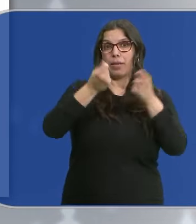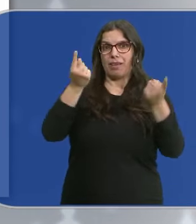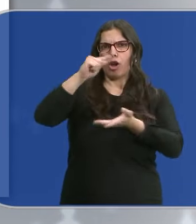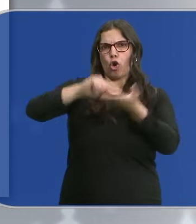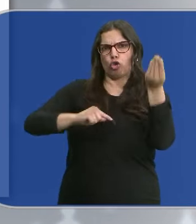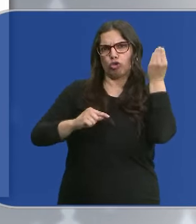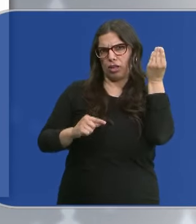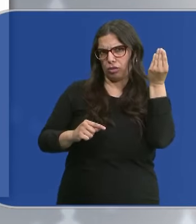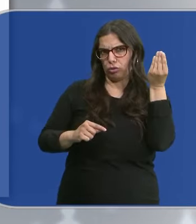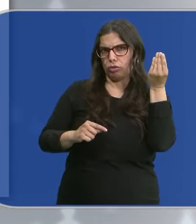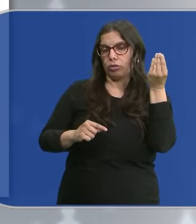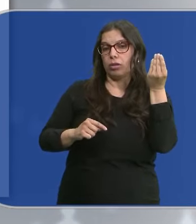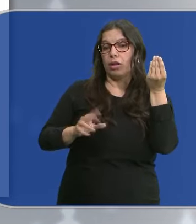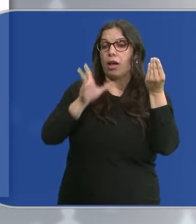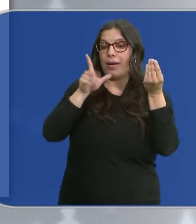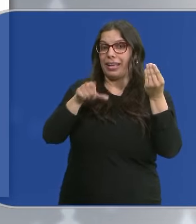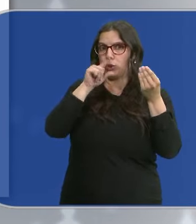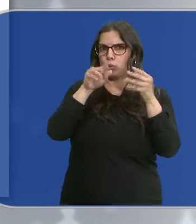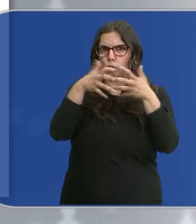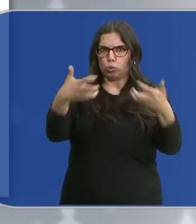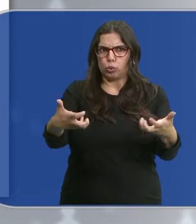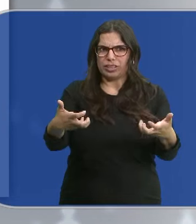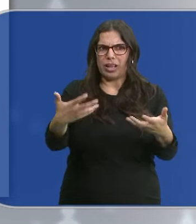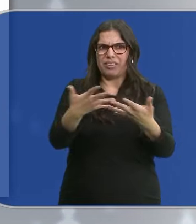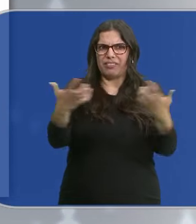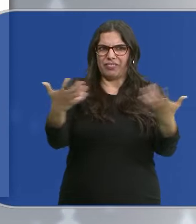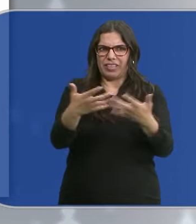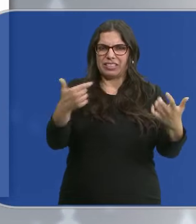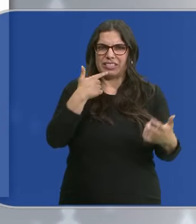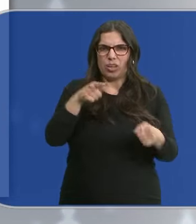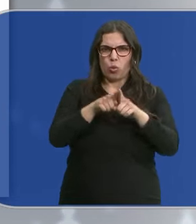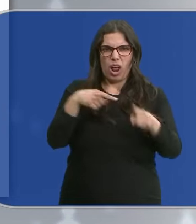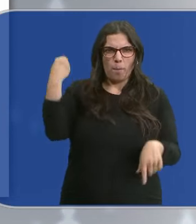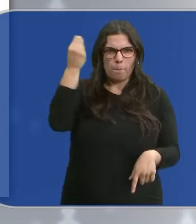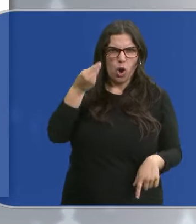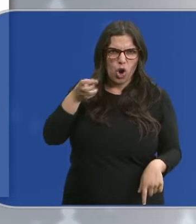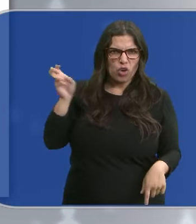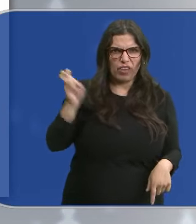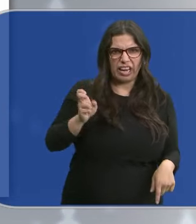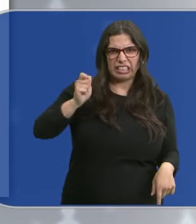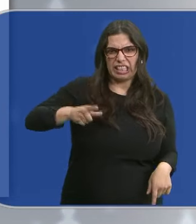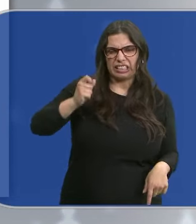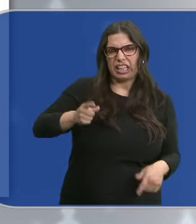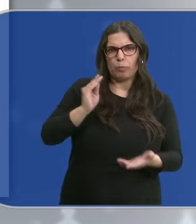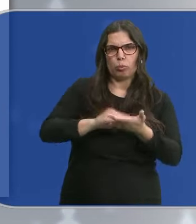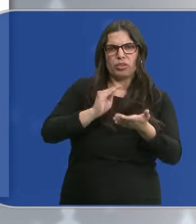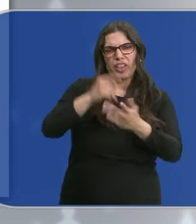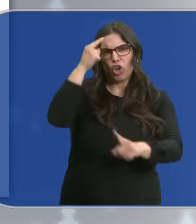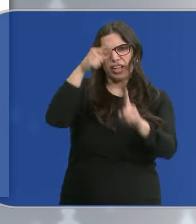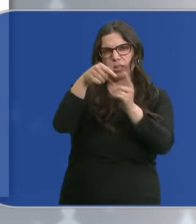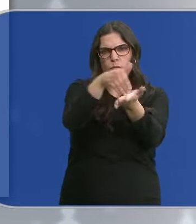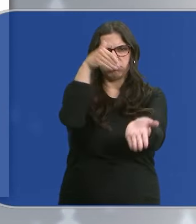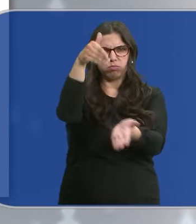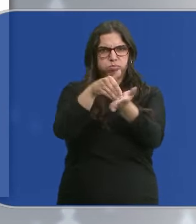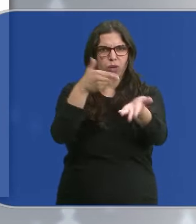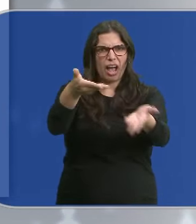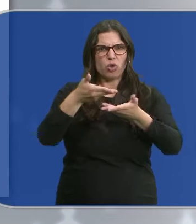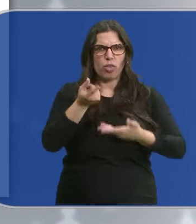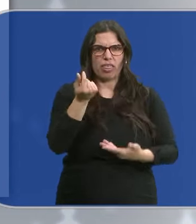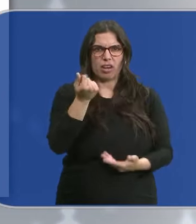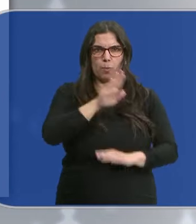de trabajo, pero en este tuit expresa literalmente con estas palabras que los moros vienen en demasiadas ocasiones a cobrar ayudas sociales.